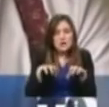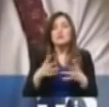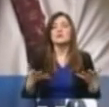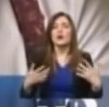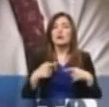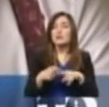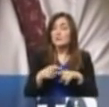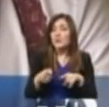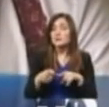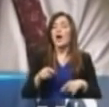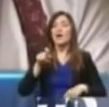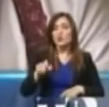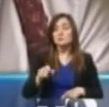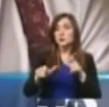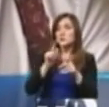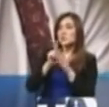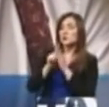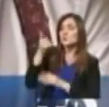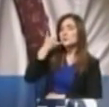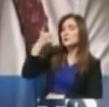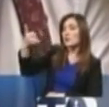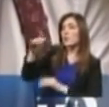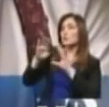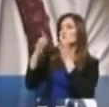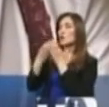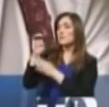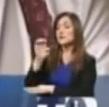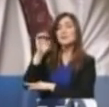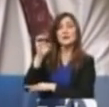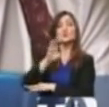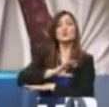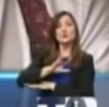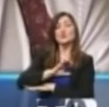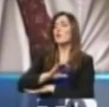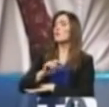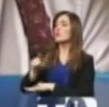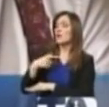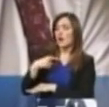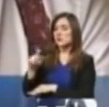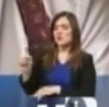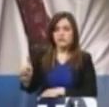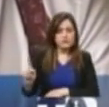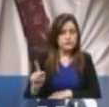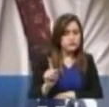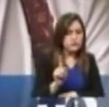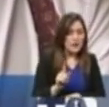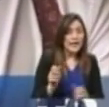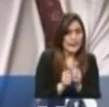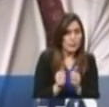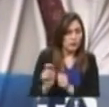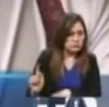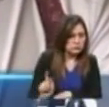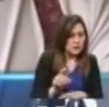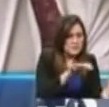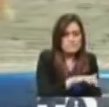o algún hecho de estos, puede llamar al COE. El COE recoge ese animal y se lo